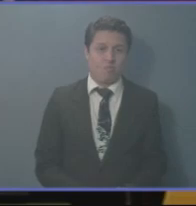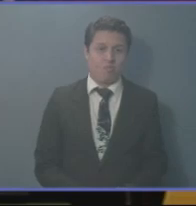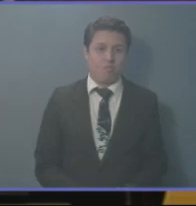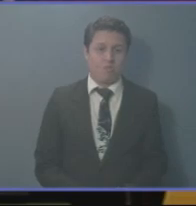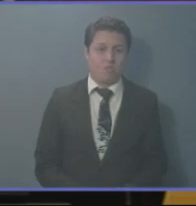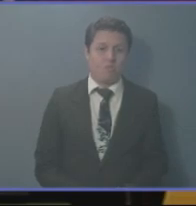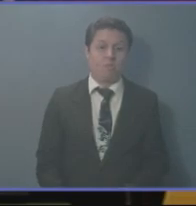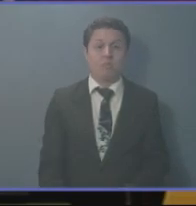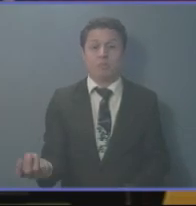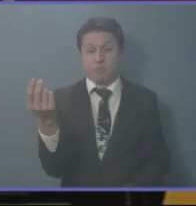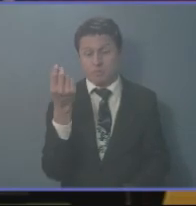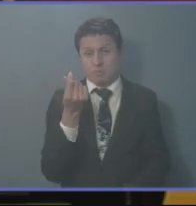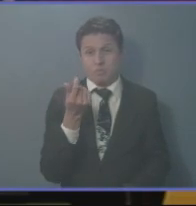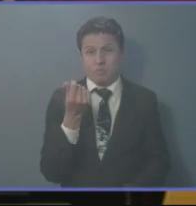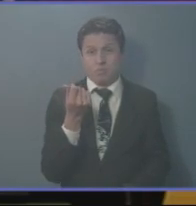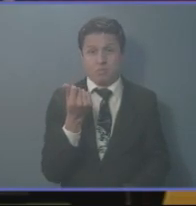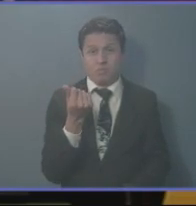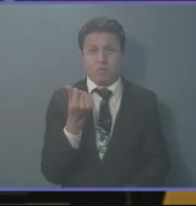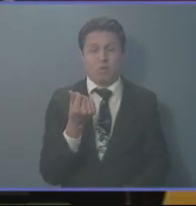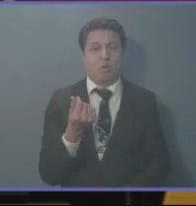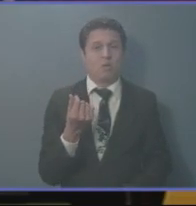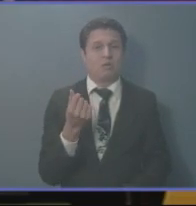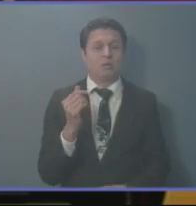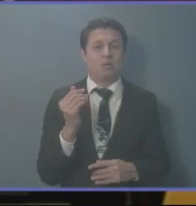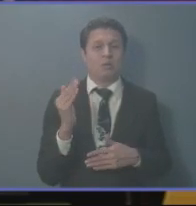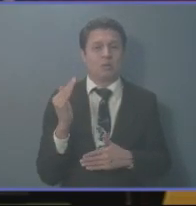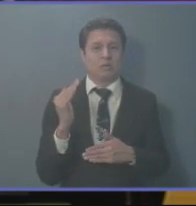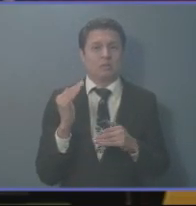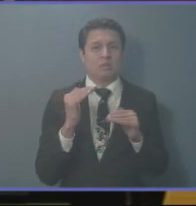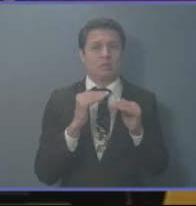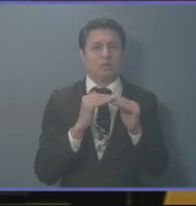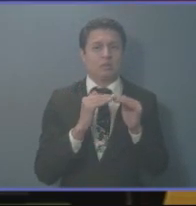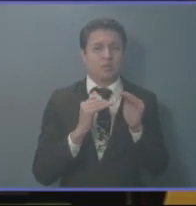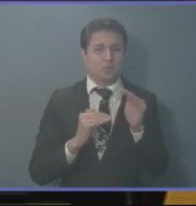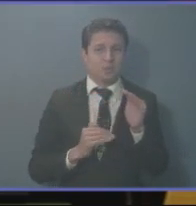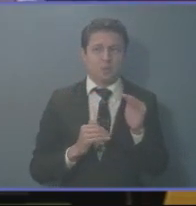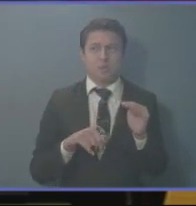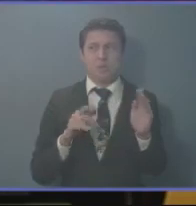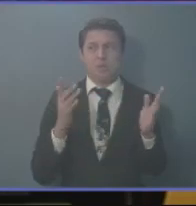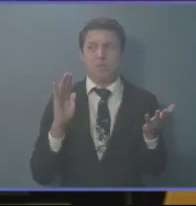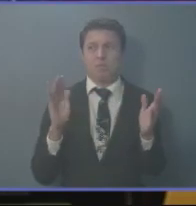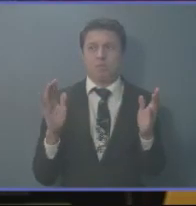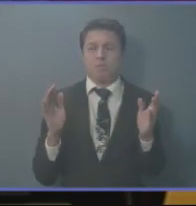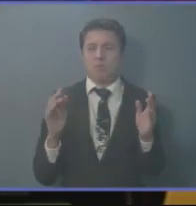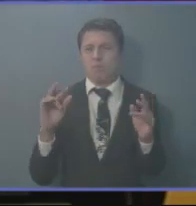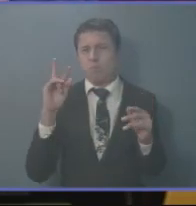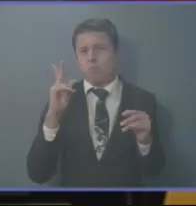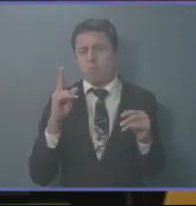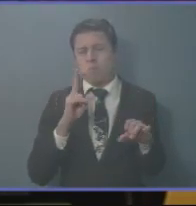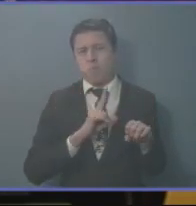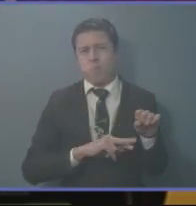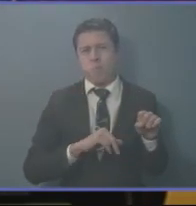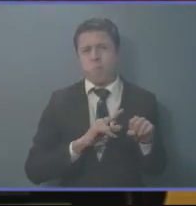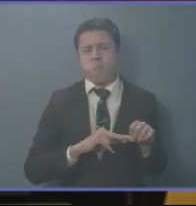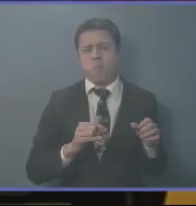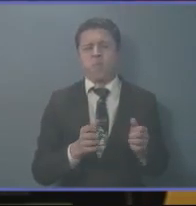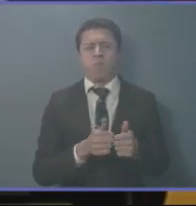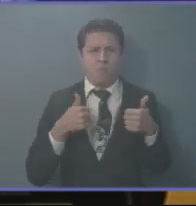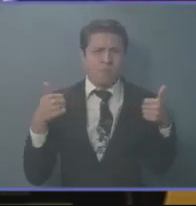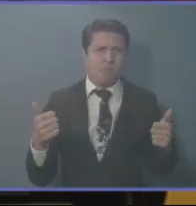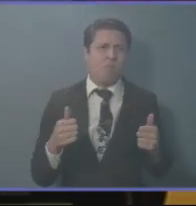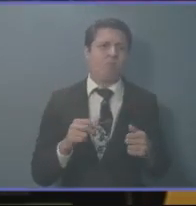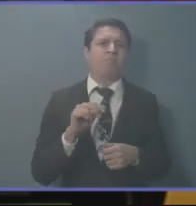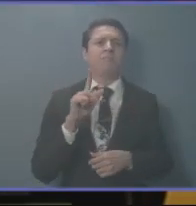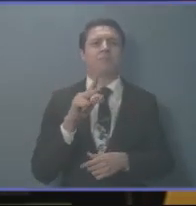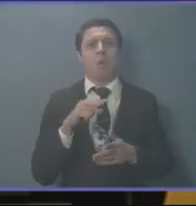Los recursos son limitados. Aunque aquí parece que hablar de endeudamiento público de 2.000,